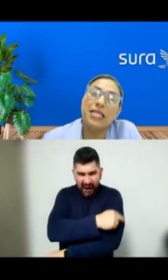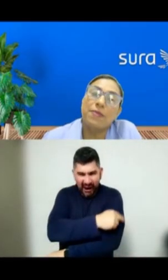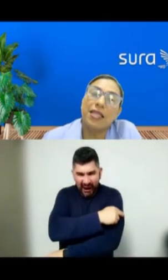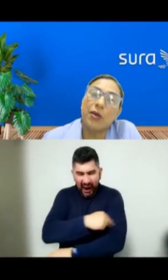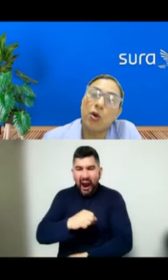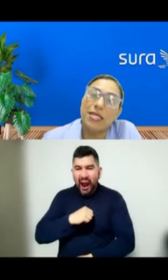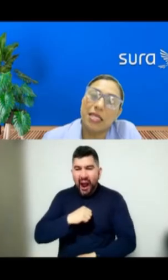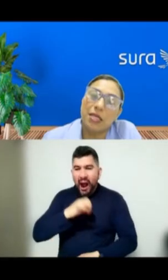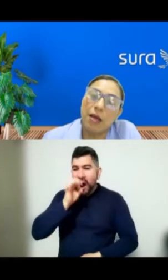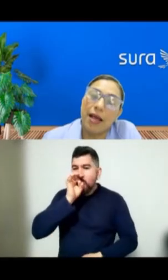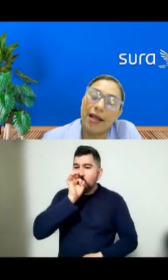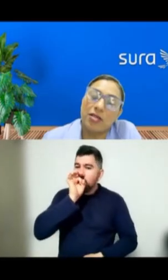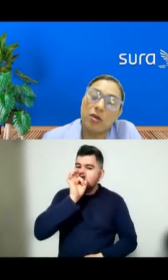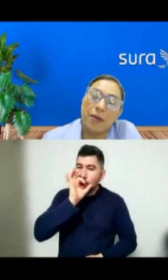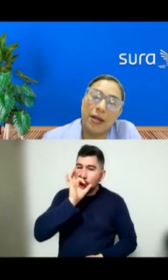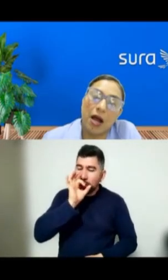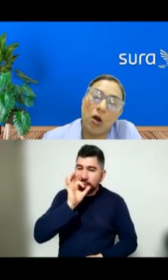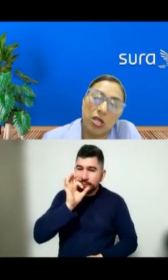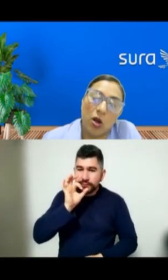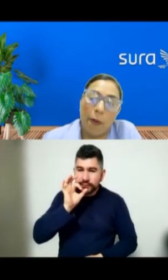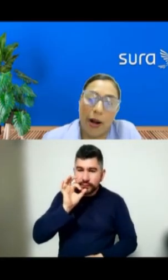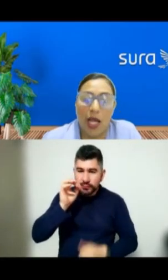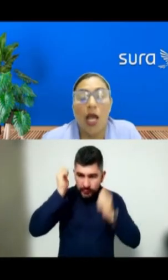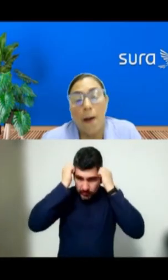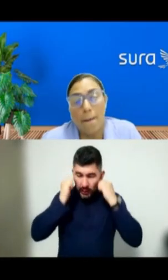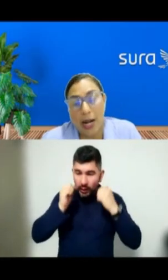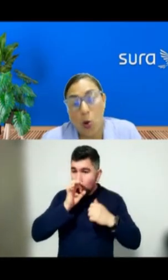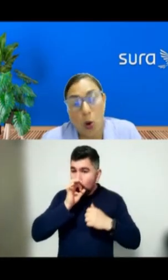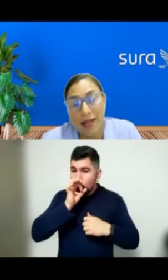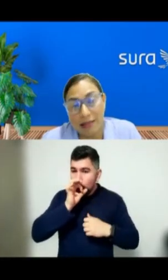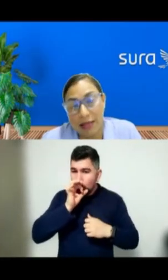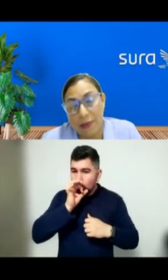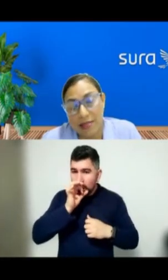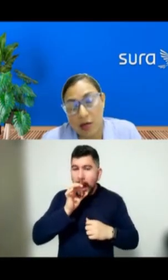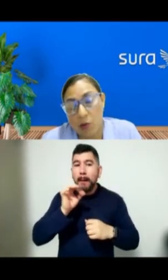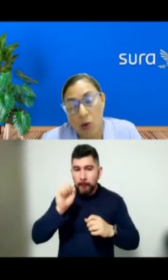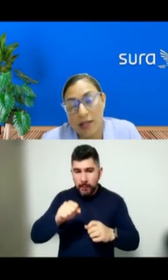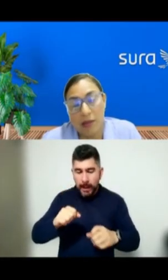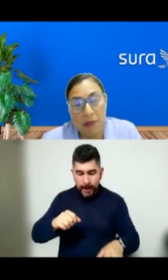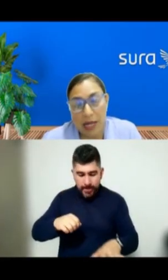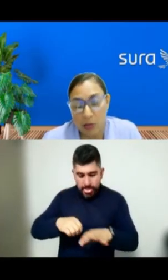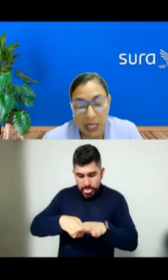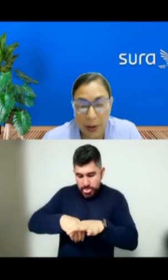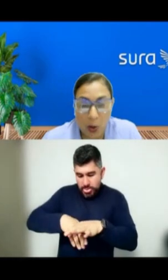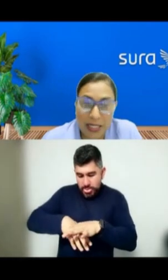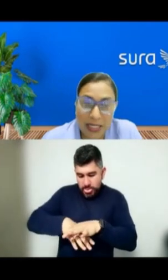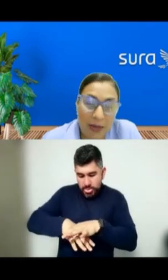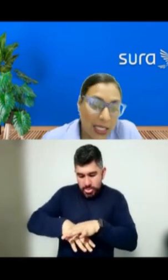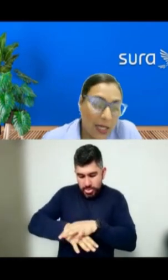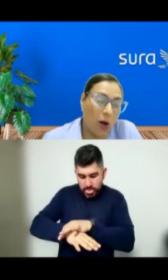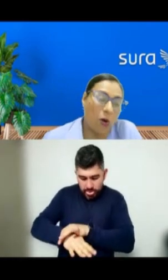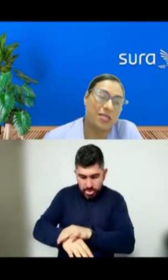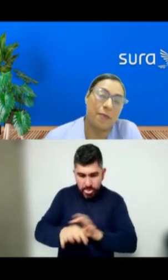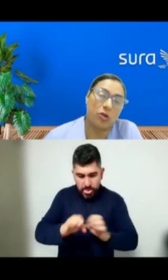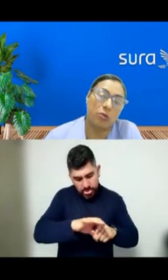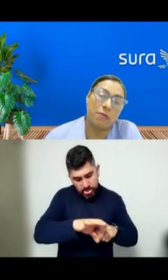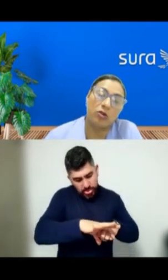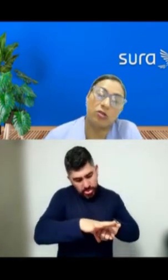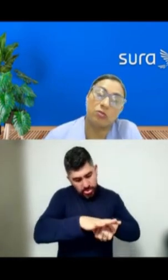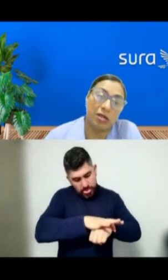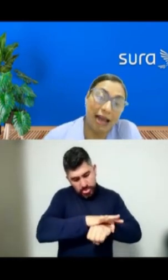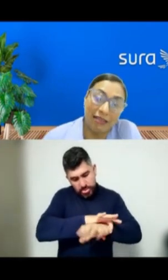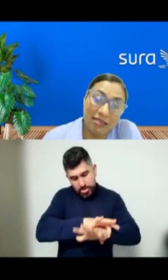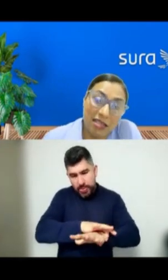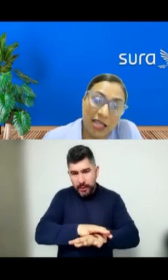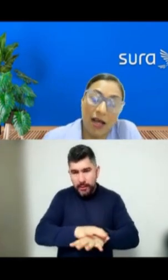preservativos. El preservativo me sirve en caso de primeros auxilios, ¿para qué? Para un guante, para hacer como guante, mi mano me cabe en un preservativo. Ahora si de pronto